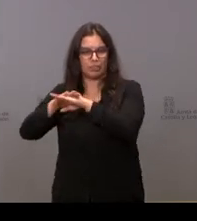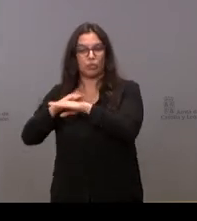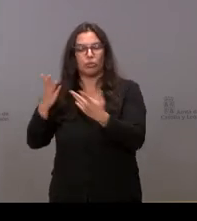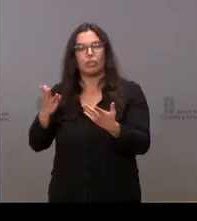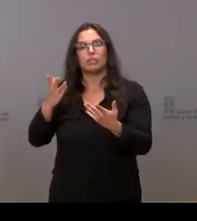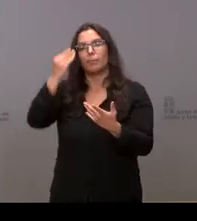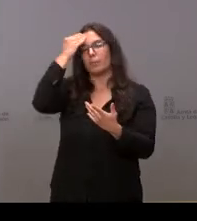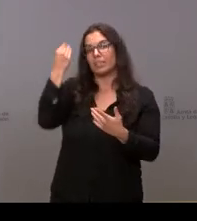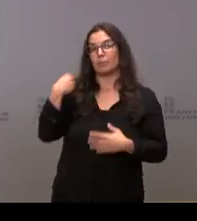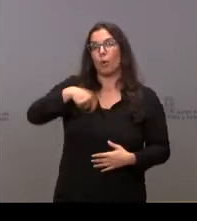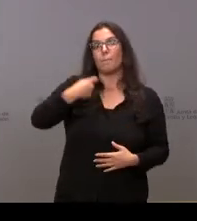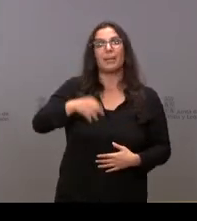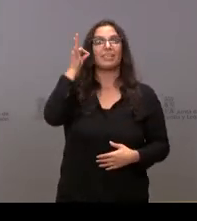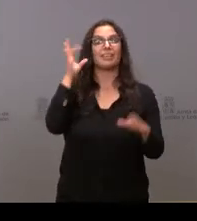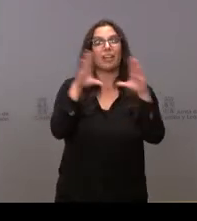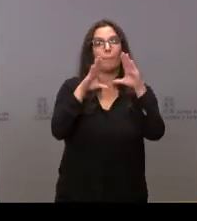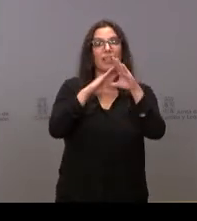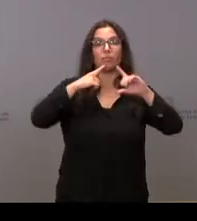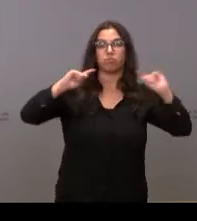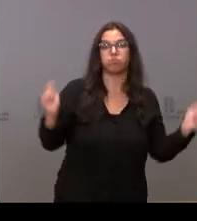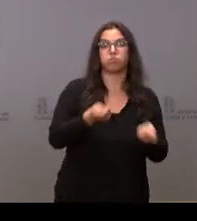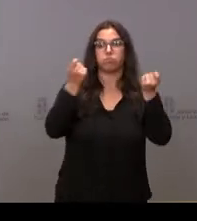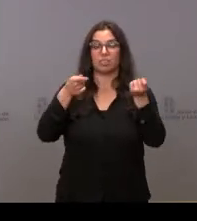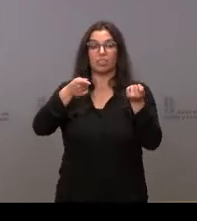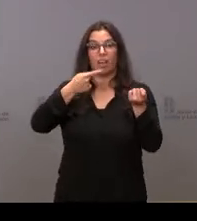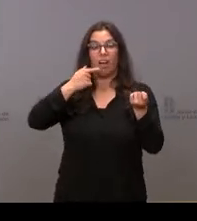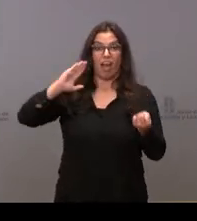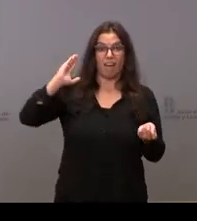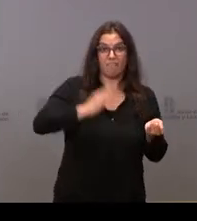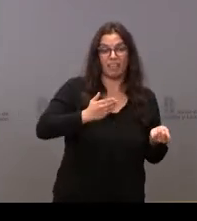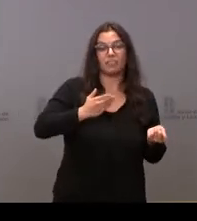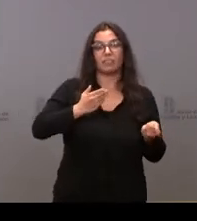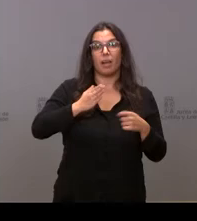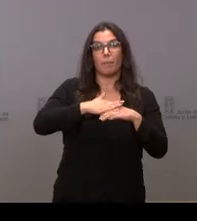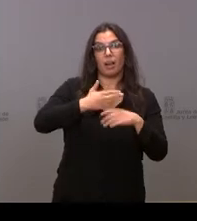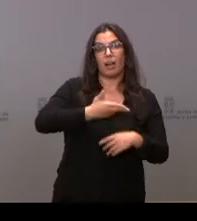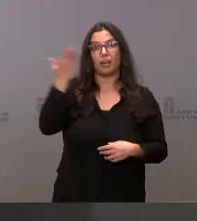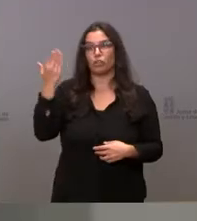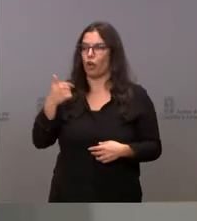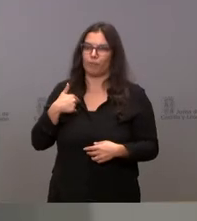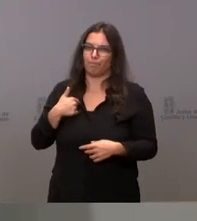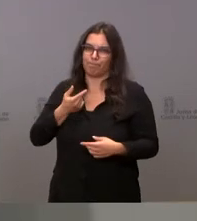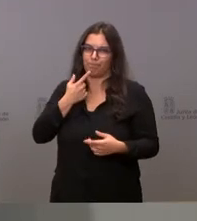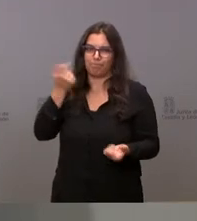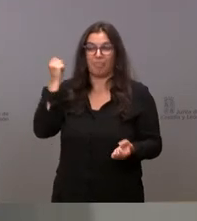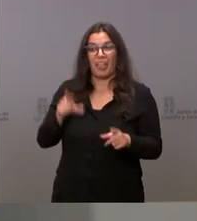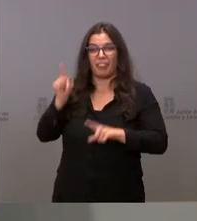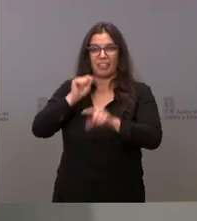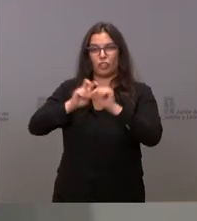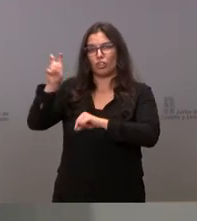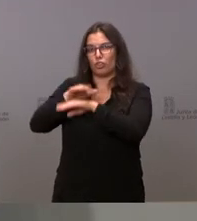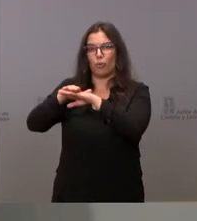la señora Ayuso lo haya anunciado para Madrid le hace un flaco favor a la toma de decisiones a nivel nacional? No, no voy a comentar las decisiones de otro